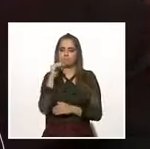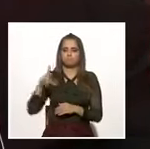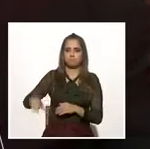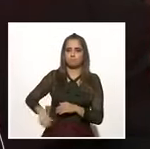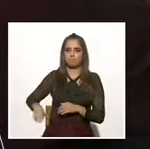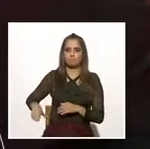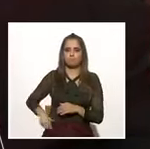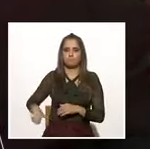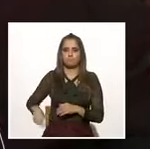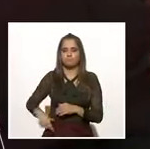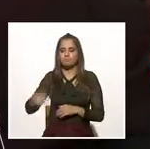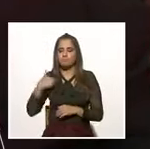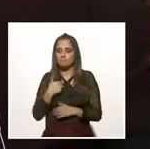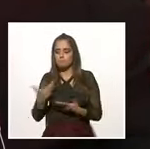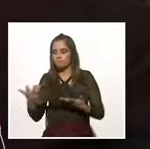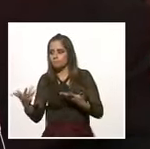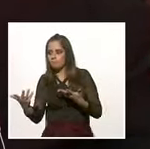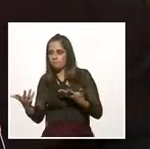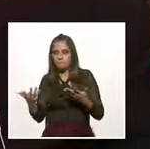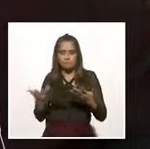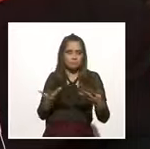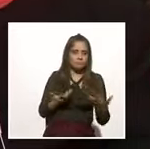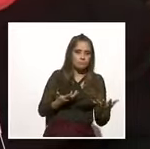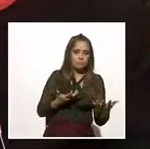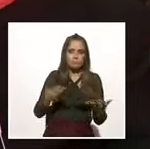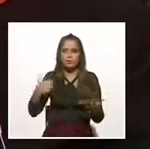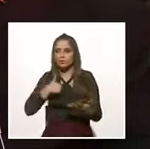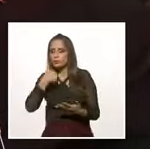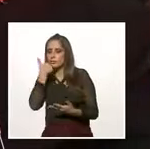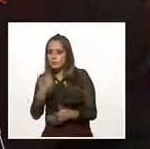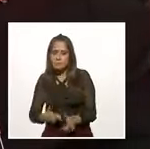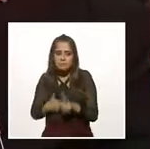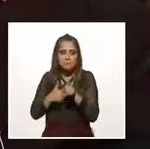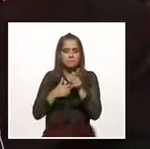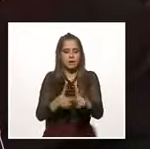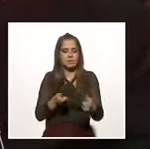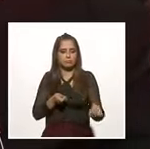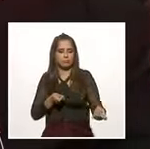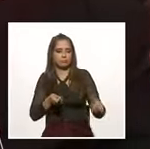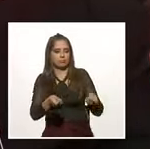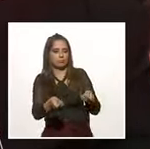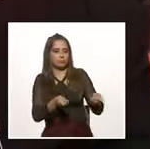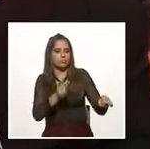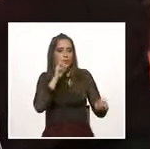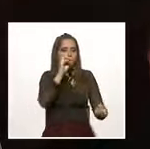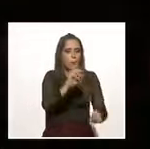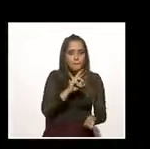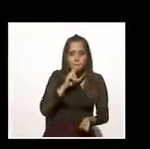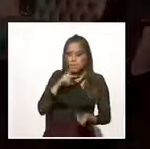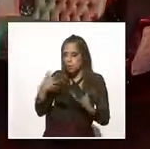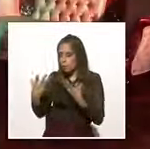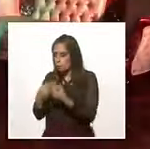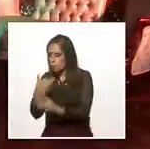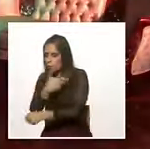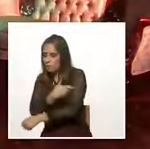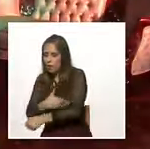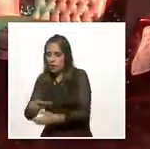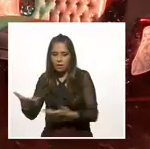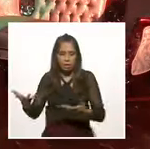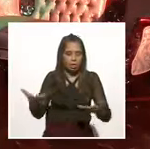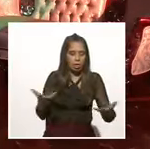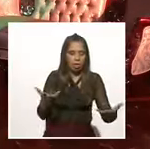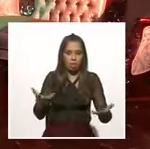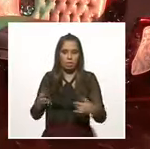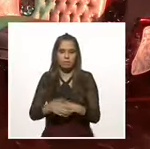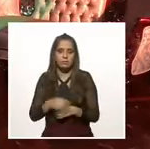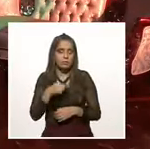que se ve ante la disyuntiva de querer seguir ejerciendo el poder o quedar bien con su familia. Tengo algo importante que